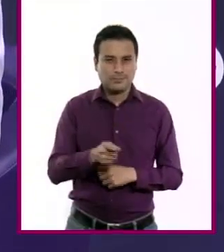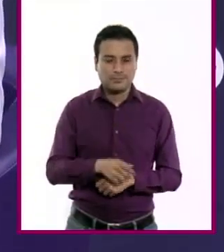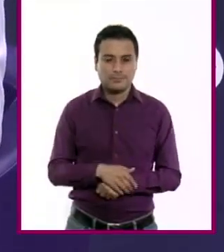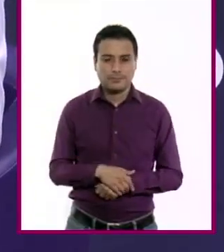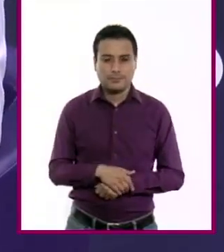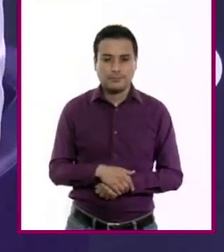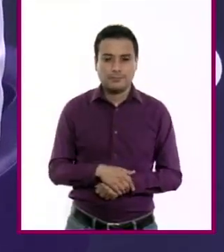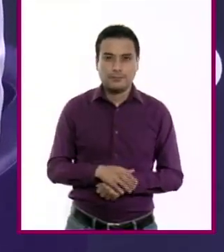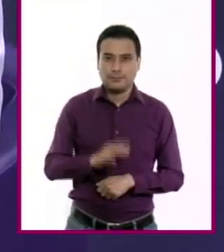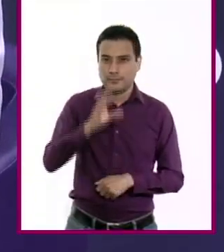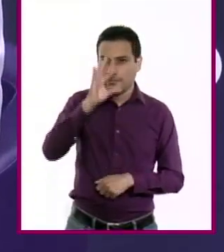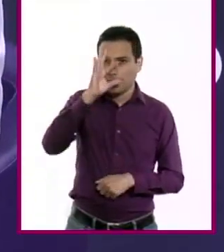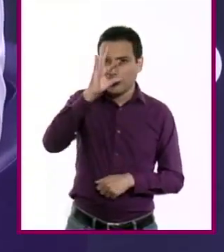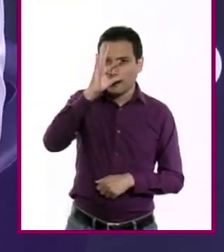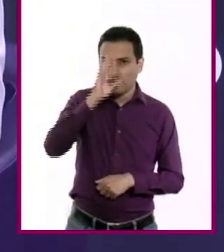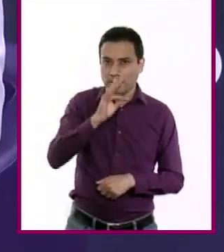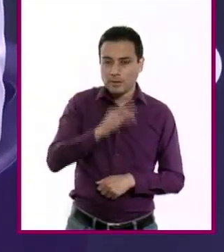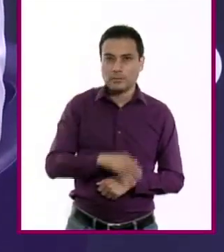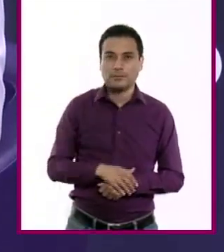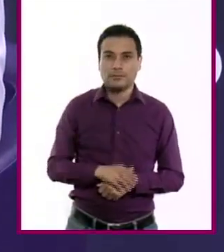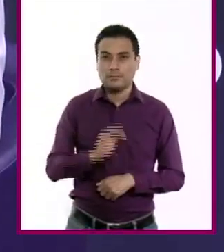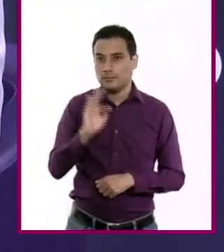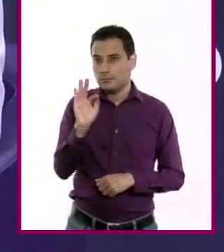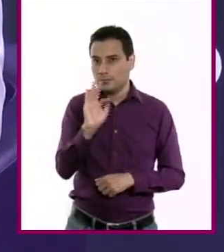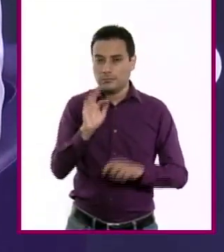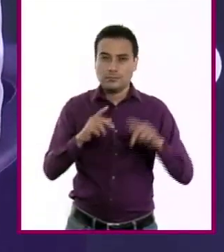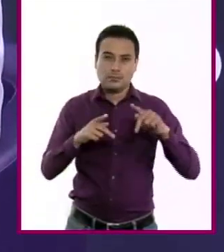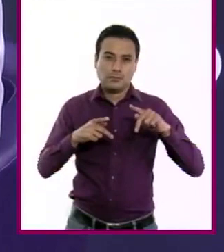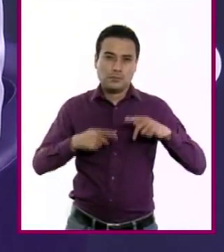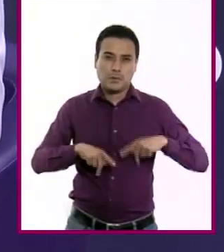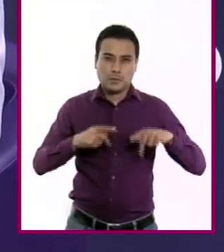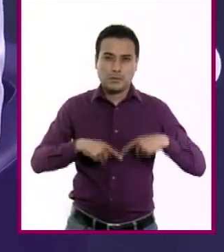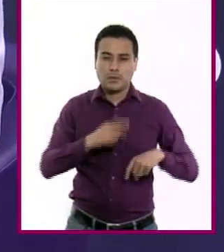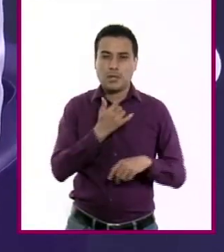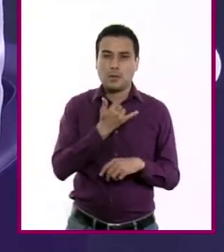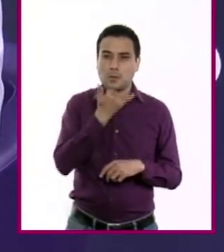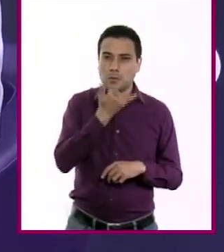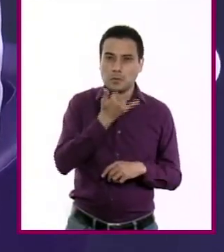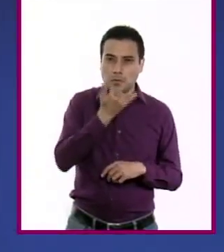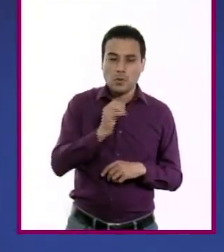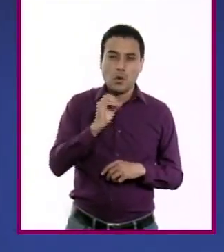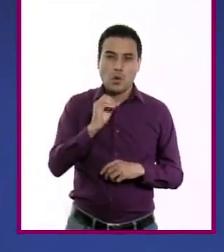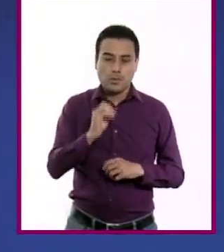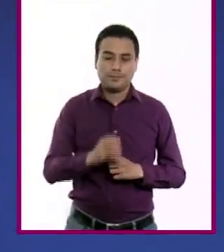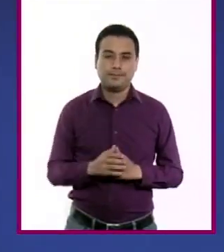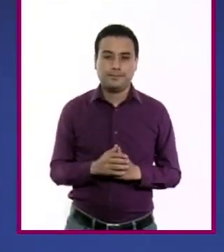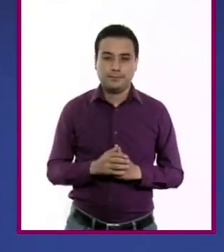un fallo, ya sea por error humano o por